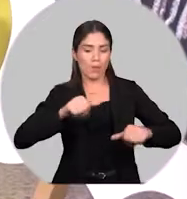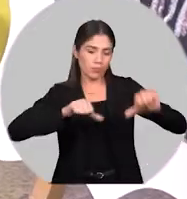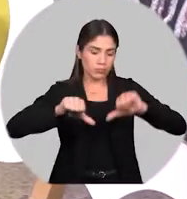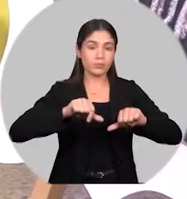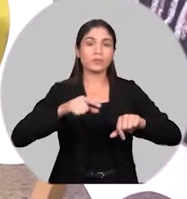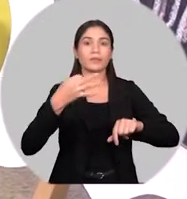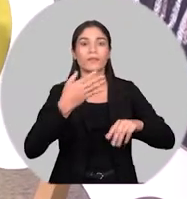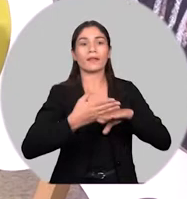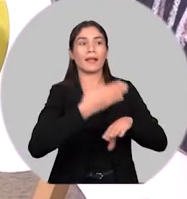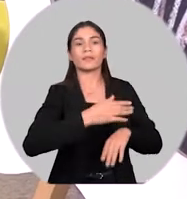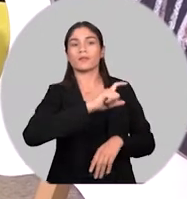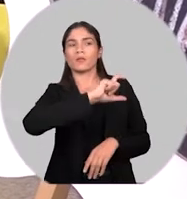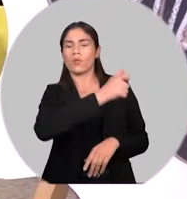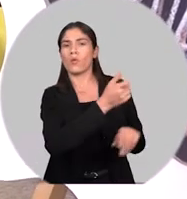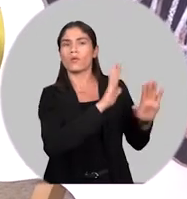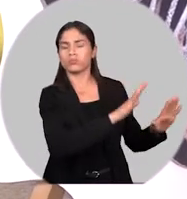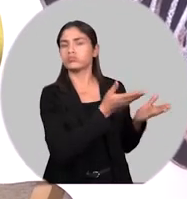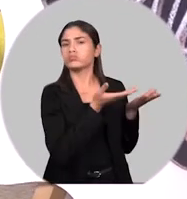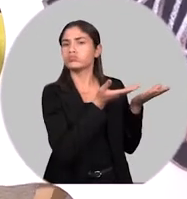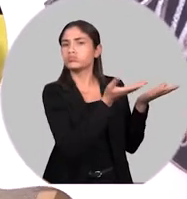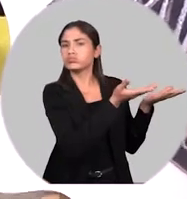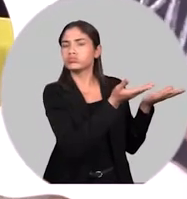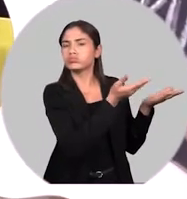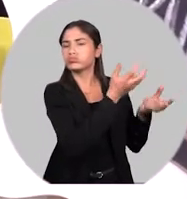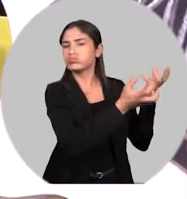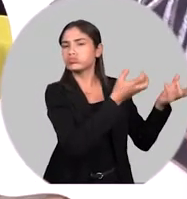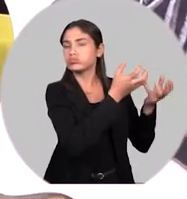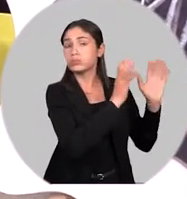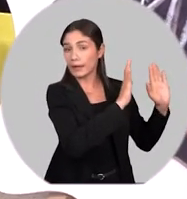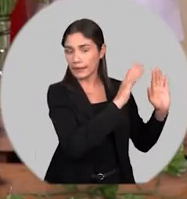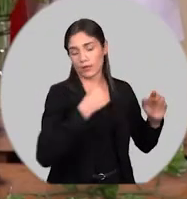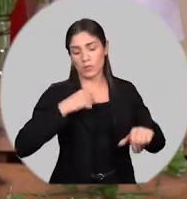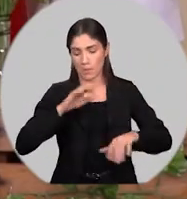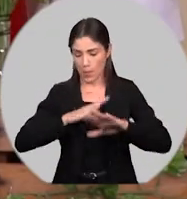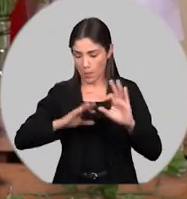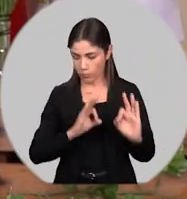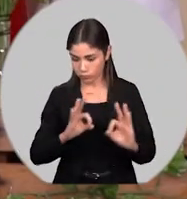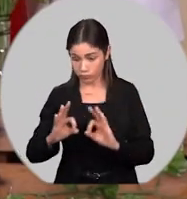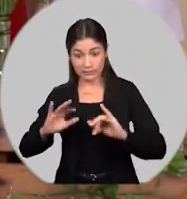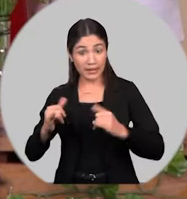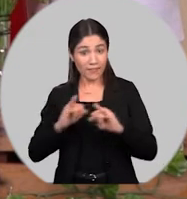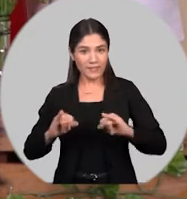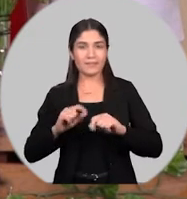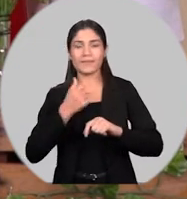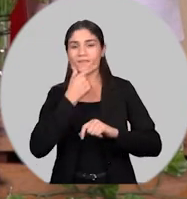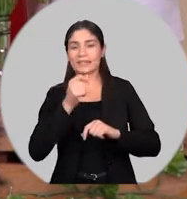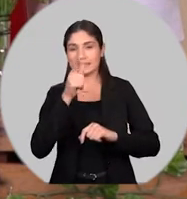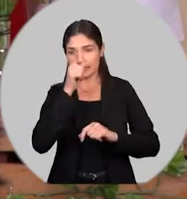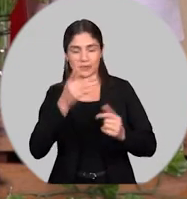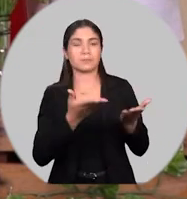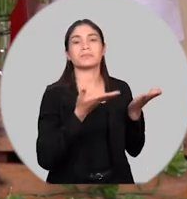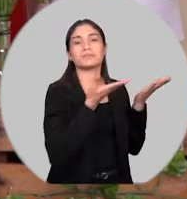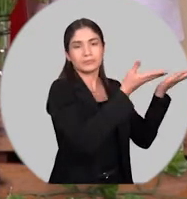horno, horno medio, 180 grados aproximadamente. Ya cuando comienzan a preparar, nosotros